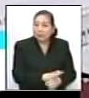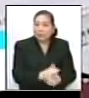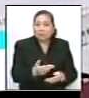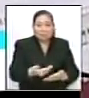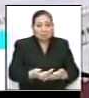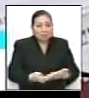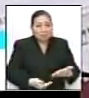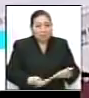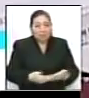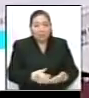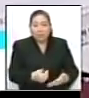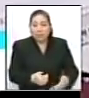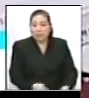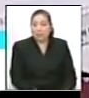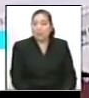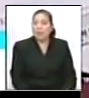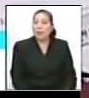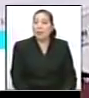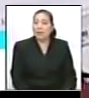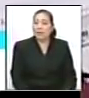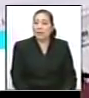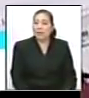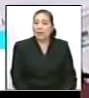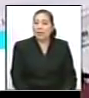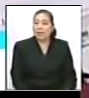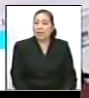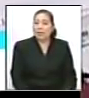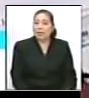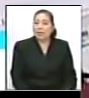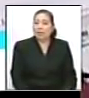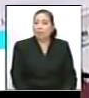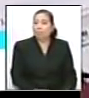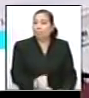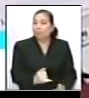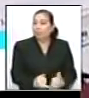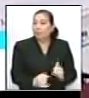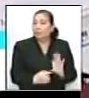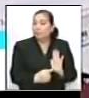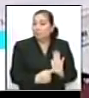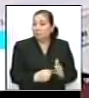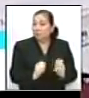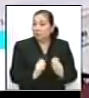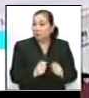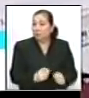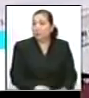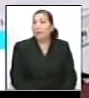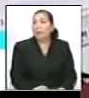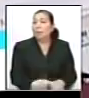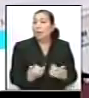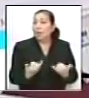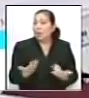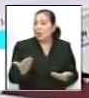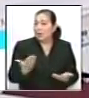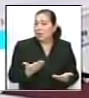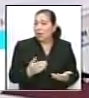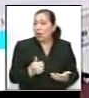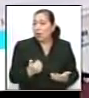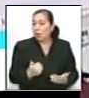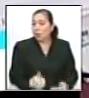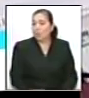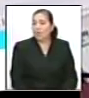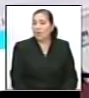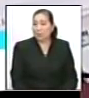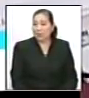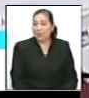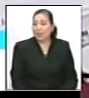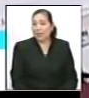expediente y otras cuestiones, ¿no es cierto? Ya. Y finalmente se ha devuelto. Pero ahora viene además con otro,